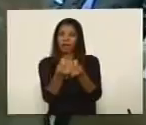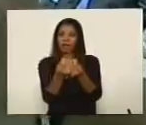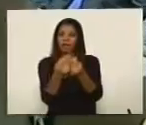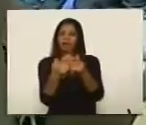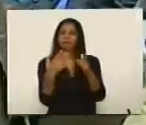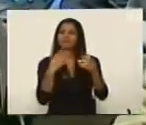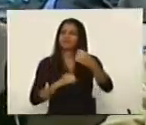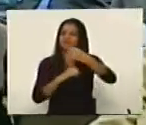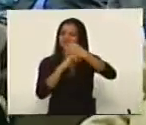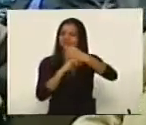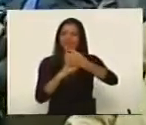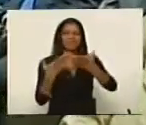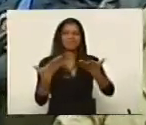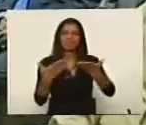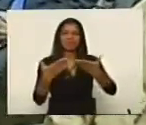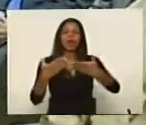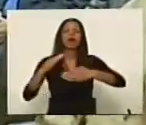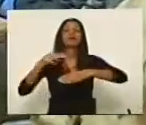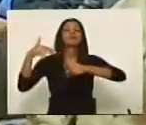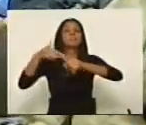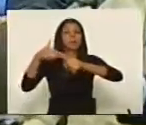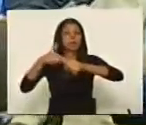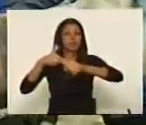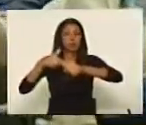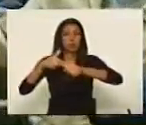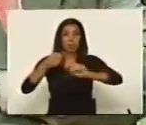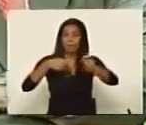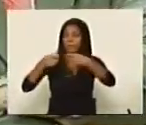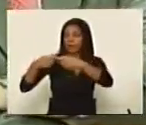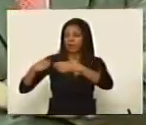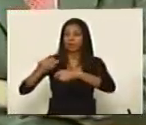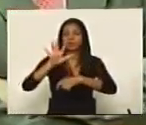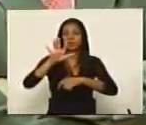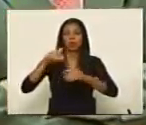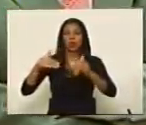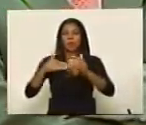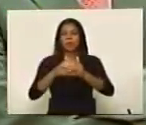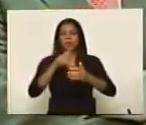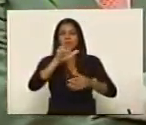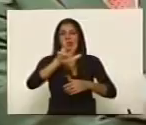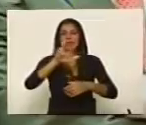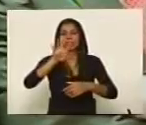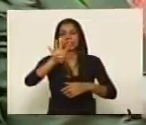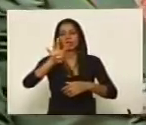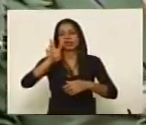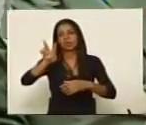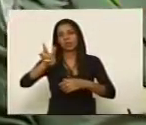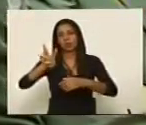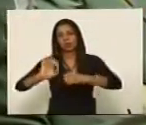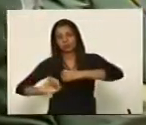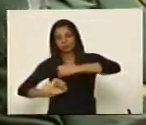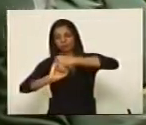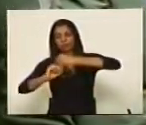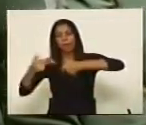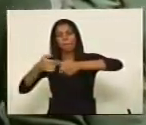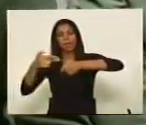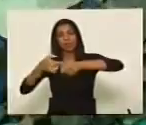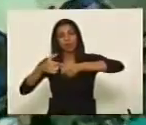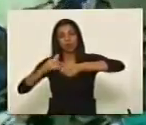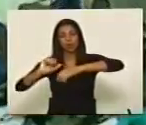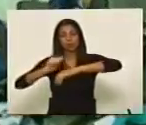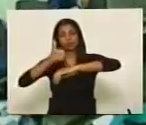En este caso, esta primera emisión está respaldada con 5.342 millones de barriles de